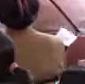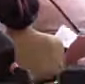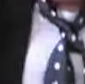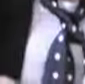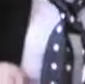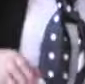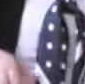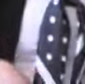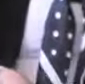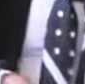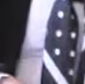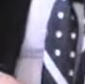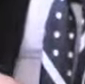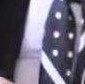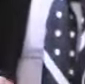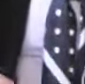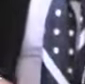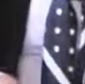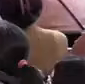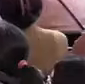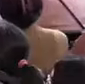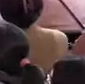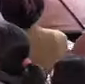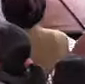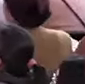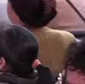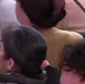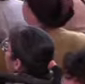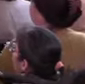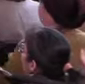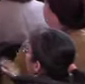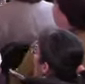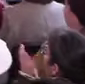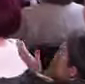A los alcaldes de Independencia, Gonzalo Durán.